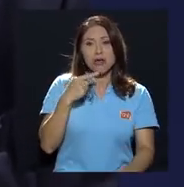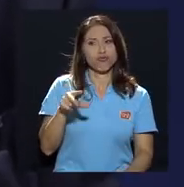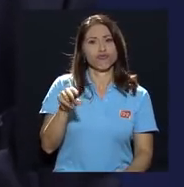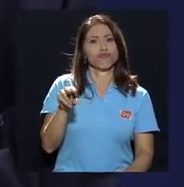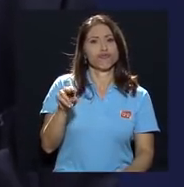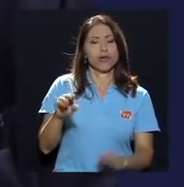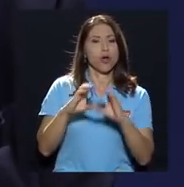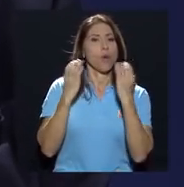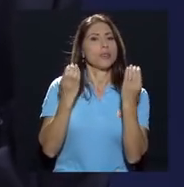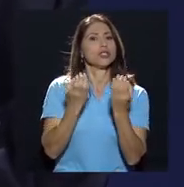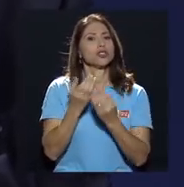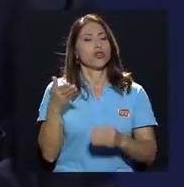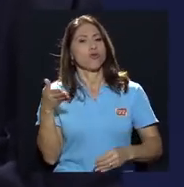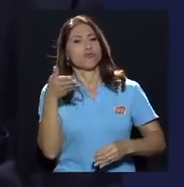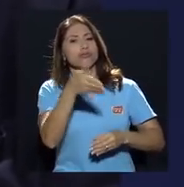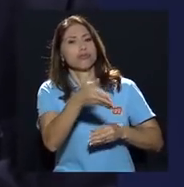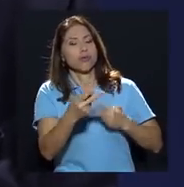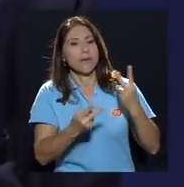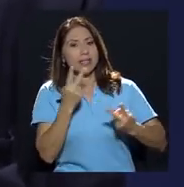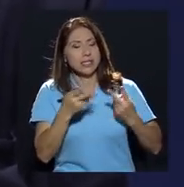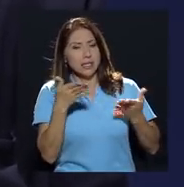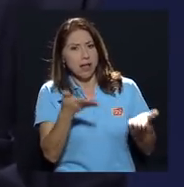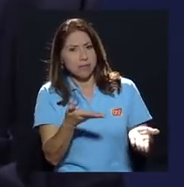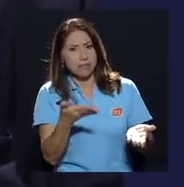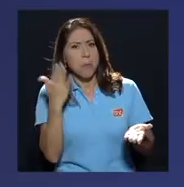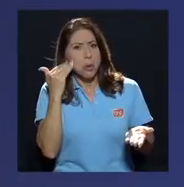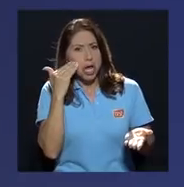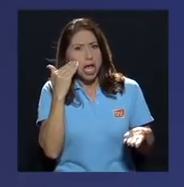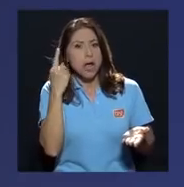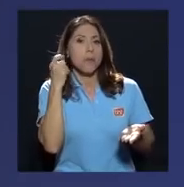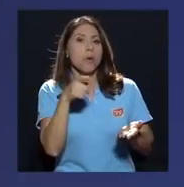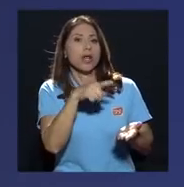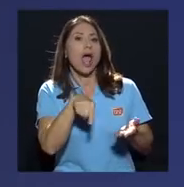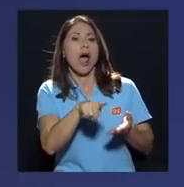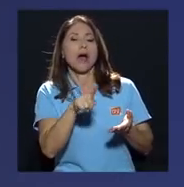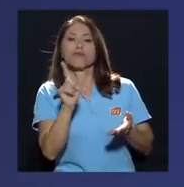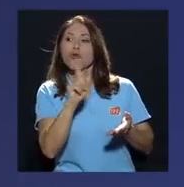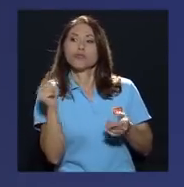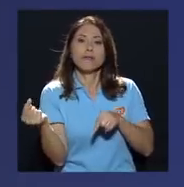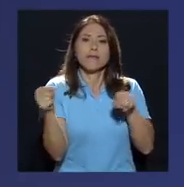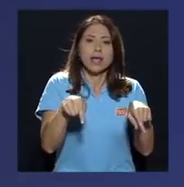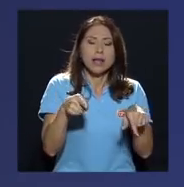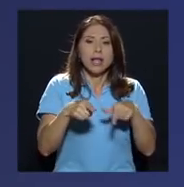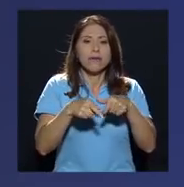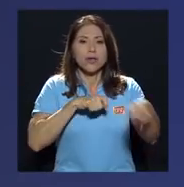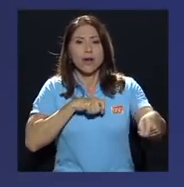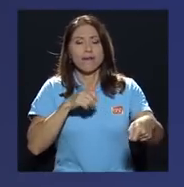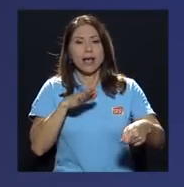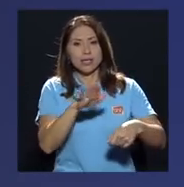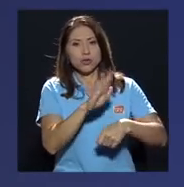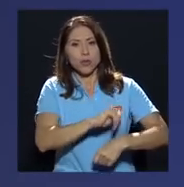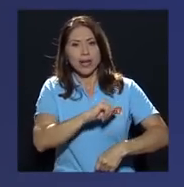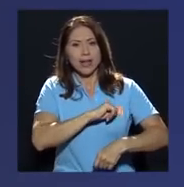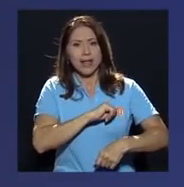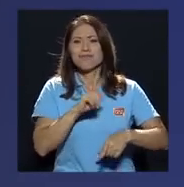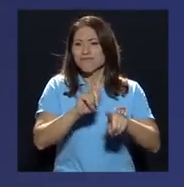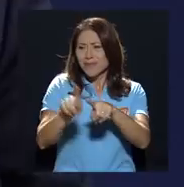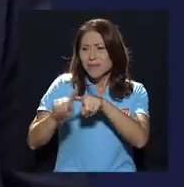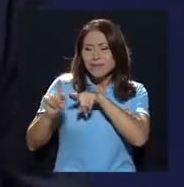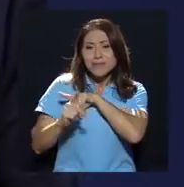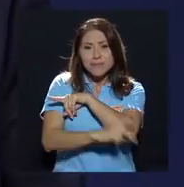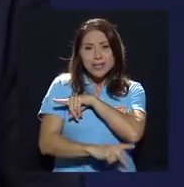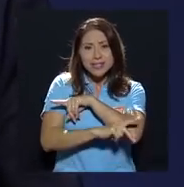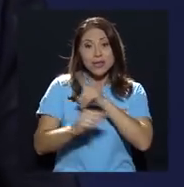años que la comisión pudiera llegar a ser una visita in loco porque su viola su soberanía y así muchos otros países de